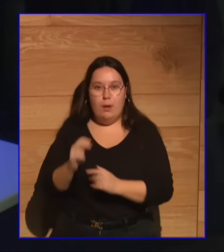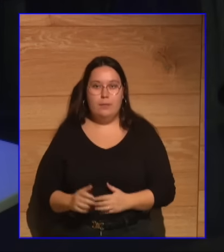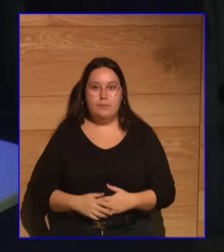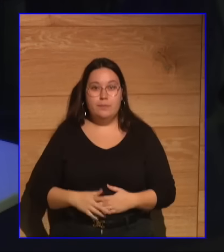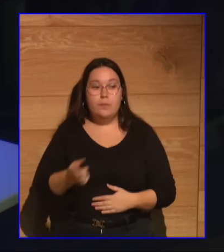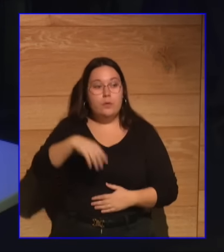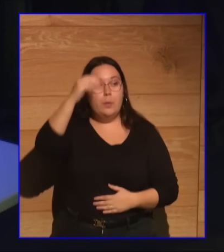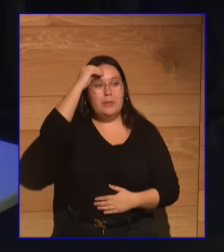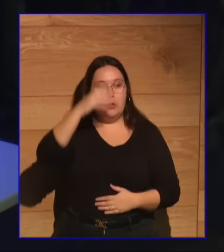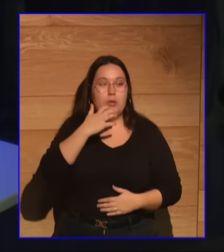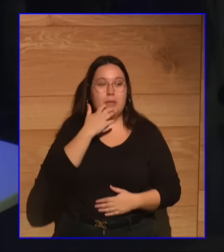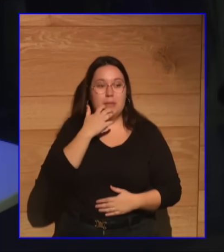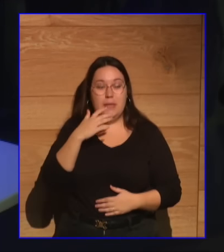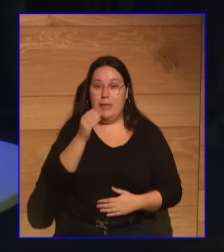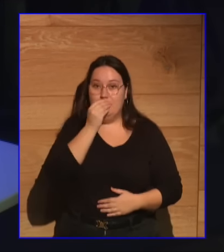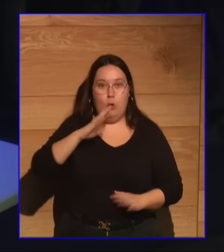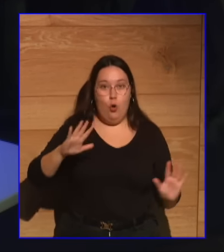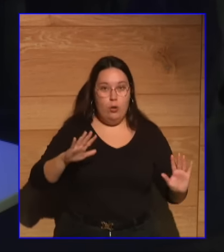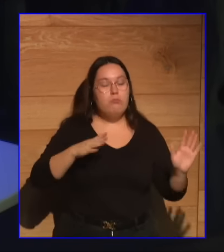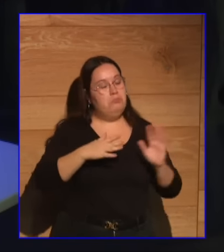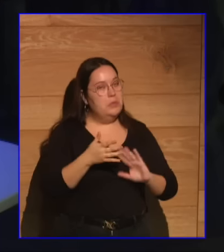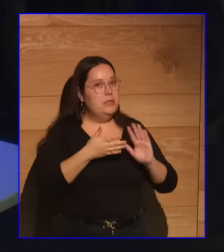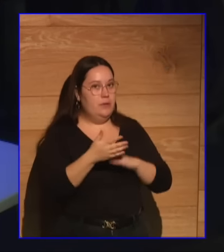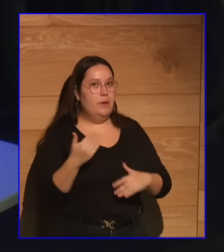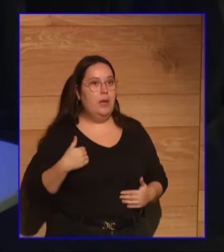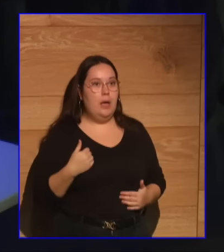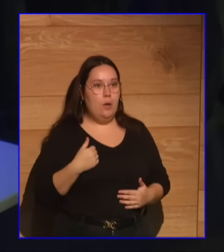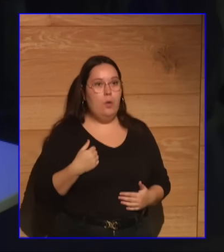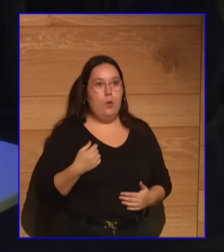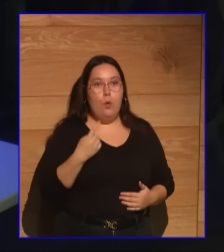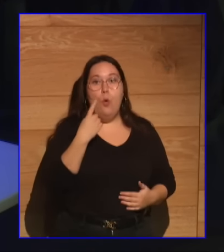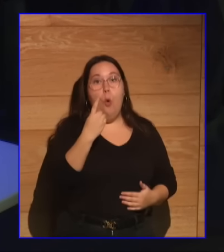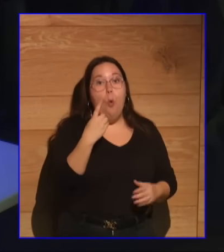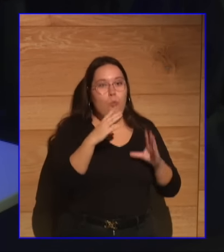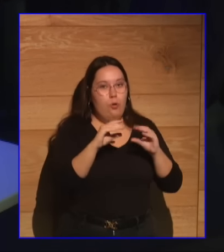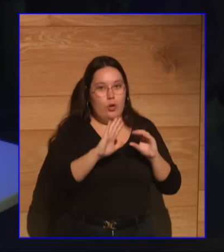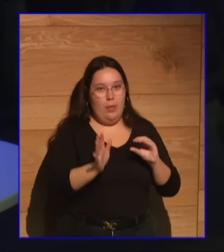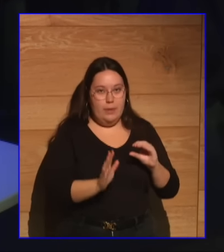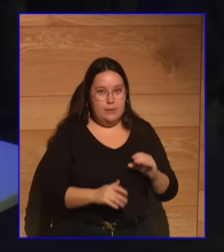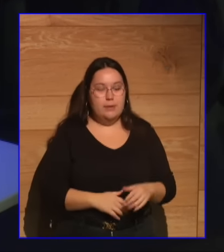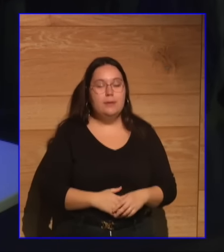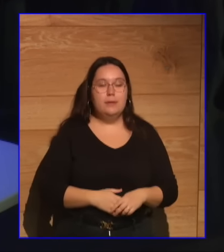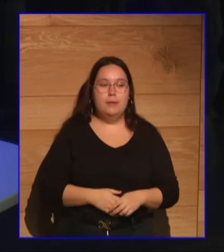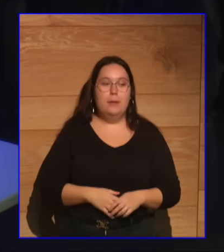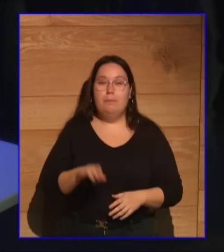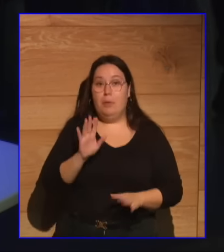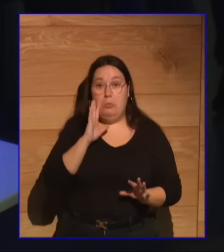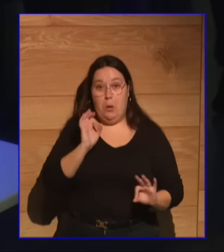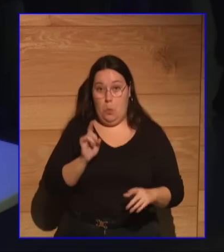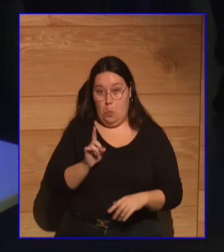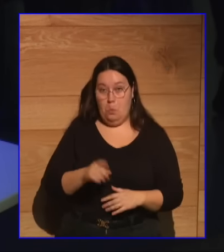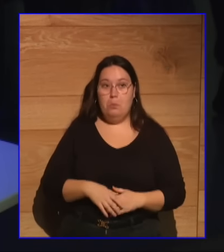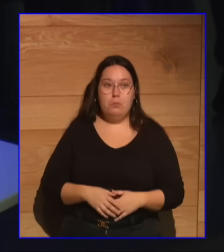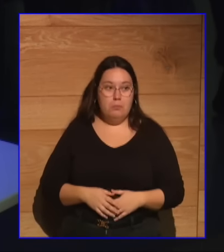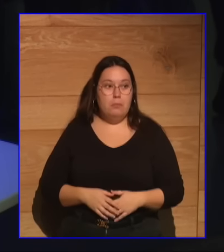pensado, si es el mejor bollo que ha tomado nunca, muy probablemente haya traído un bollo. Eso es. Pero no. No, porque